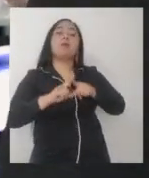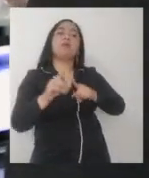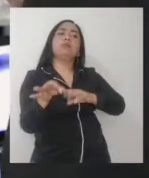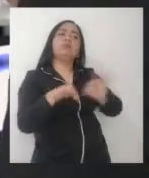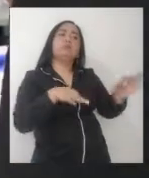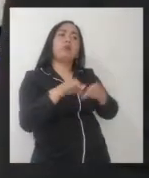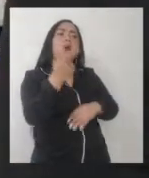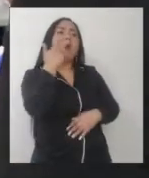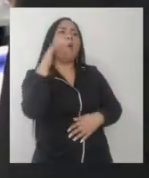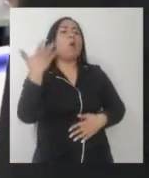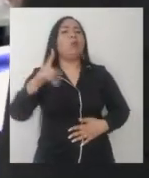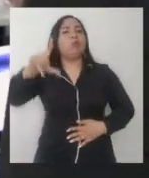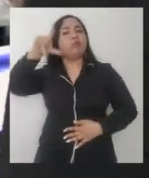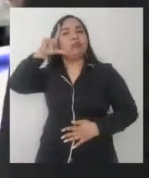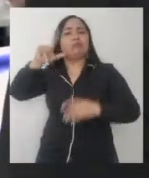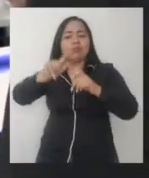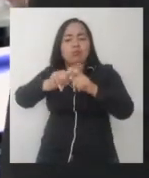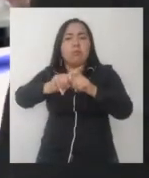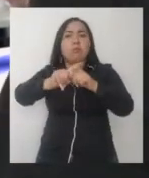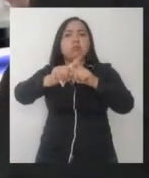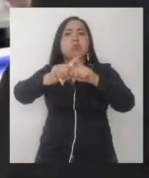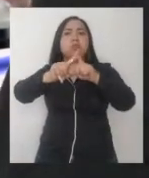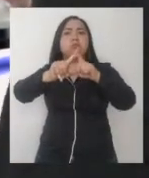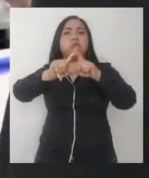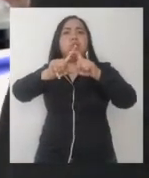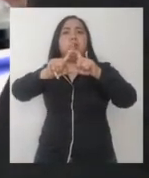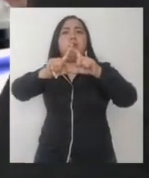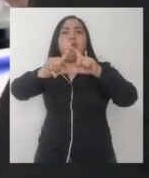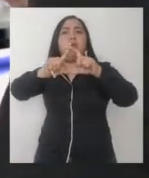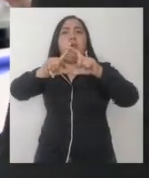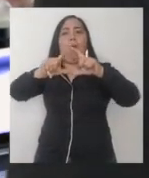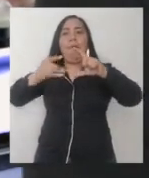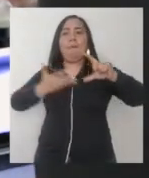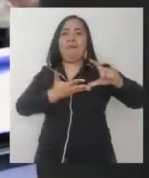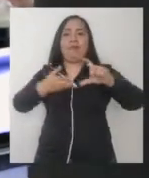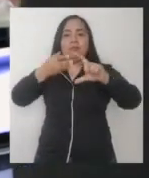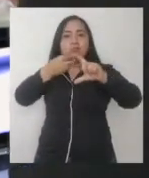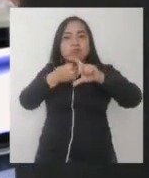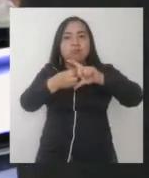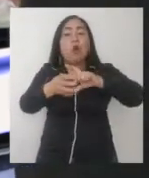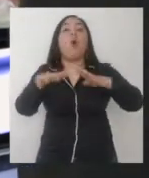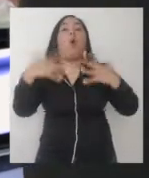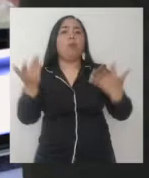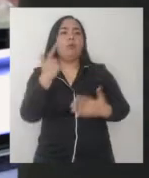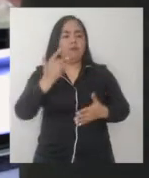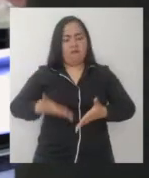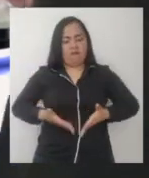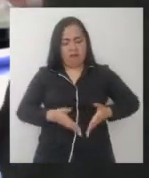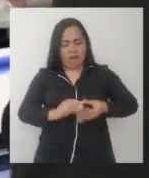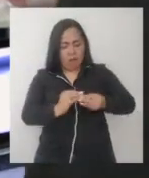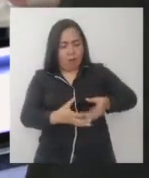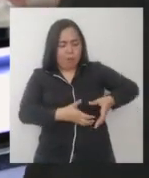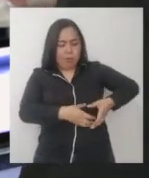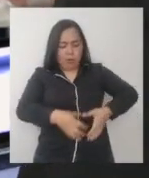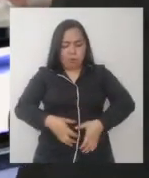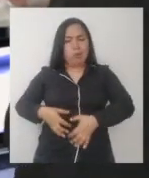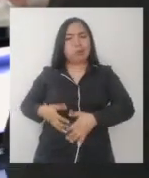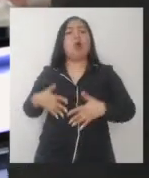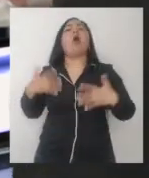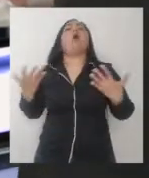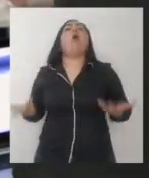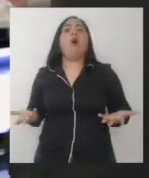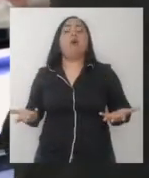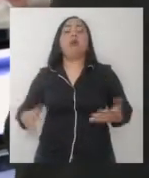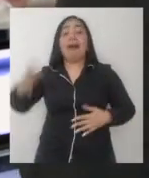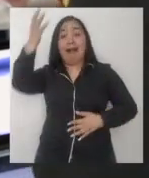es la dilatación del cuello uterino, cómo está el posicionamiento del bebé, cómo